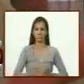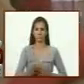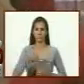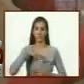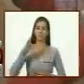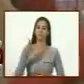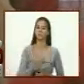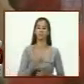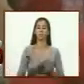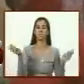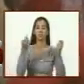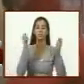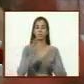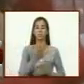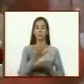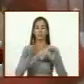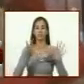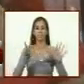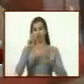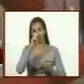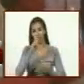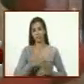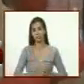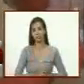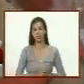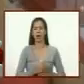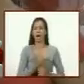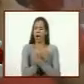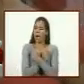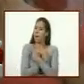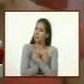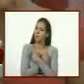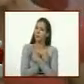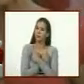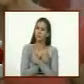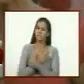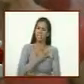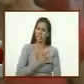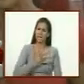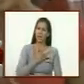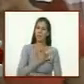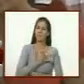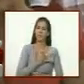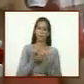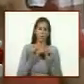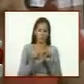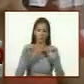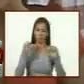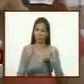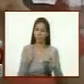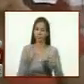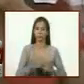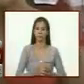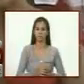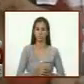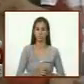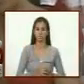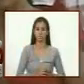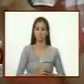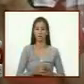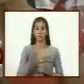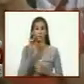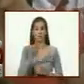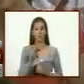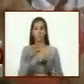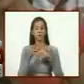acá celebrando sus 57 años, comandante, lo amamos, lo queremos, estamos aquí justamente para seguirle fortaleciendo esta etapa que estamos